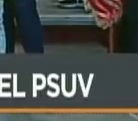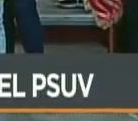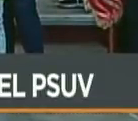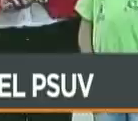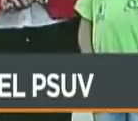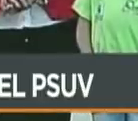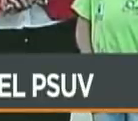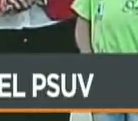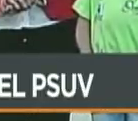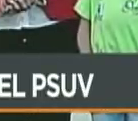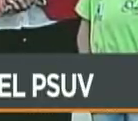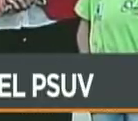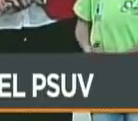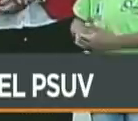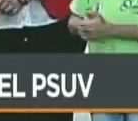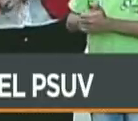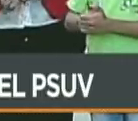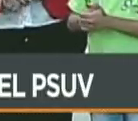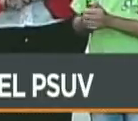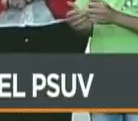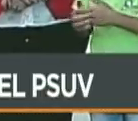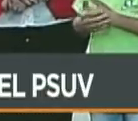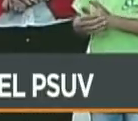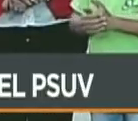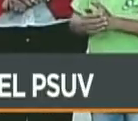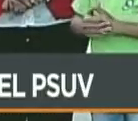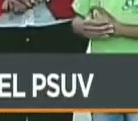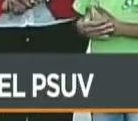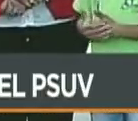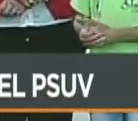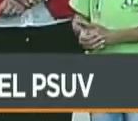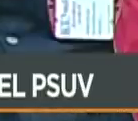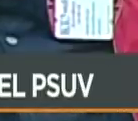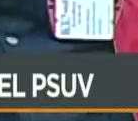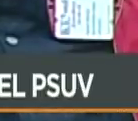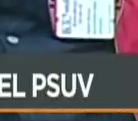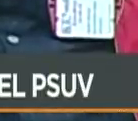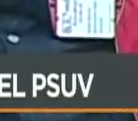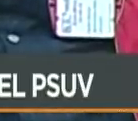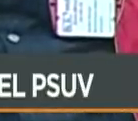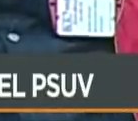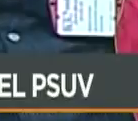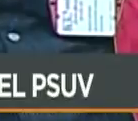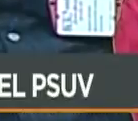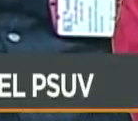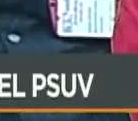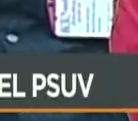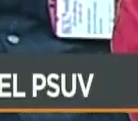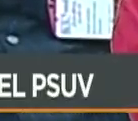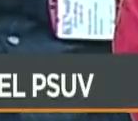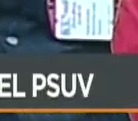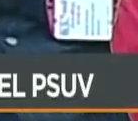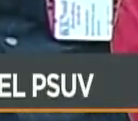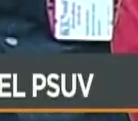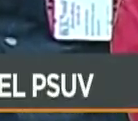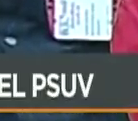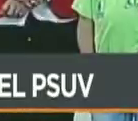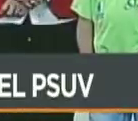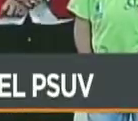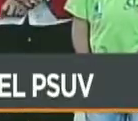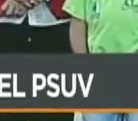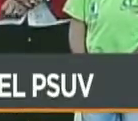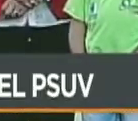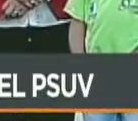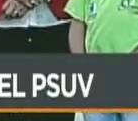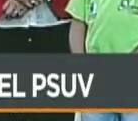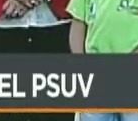Y así fue. Del sí fue a confirmar. Y me llamó una hora después y me dijo, presidente,